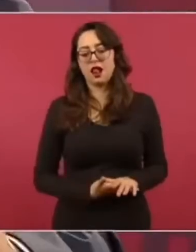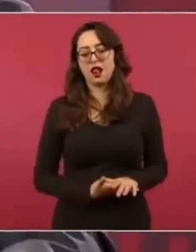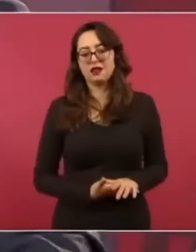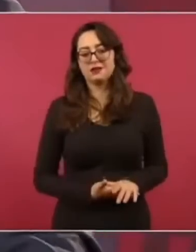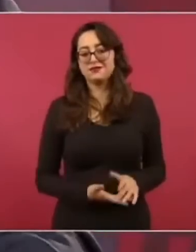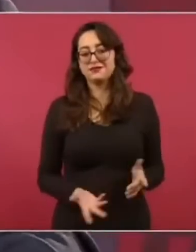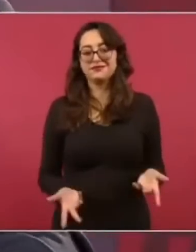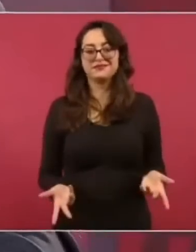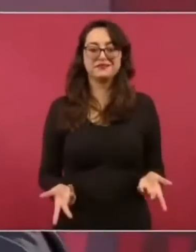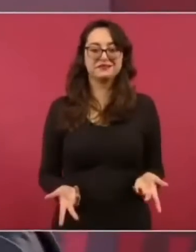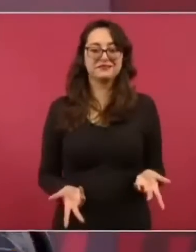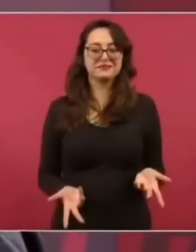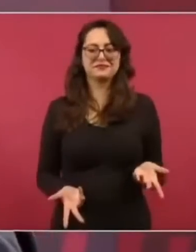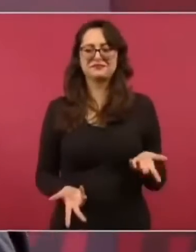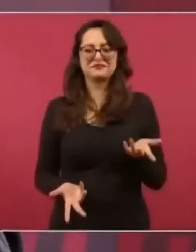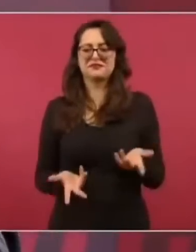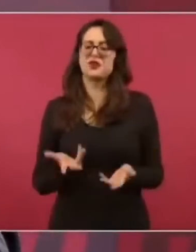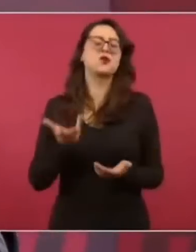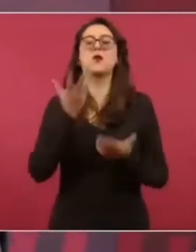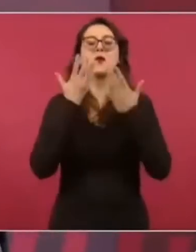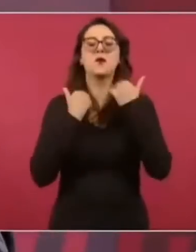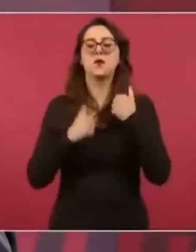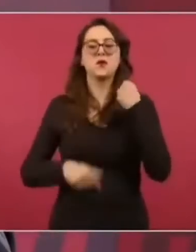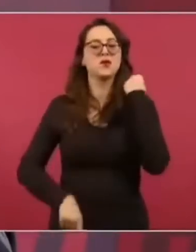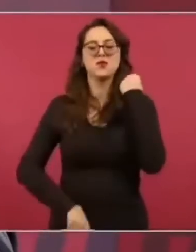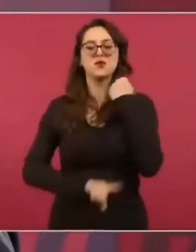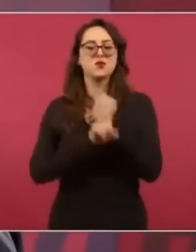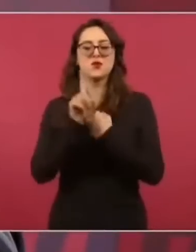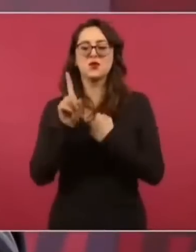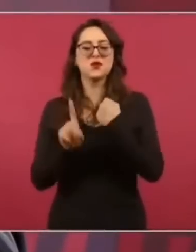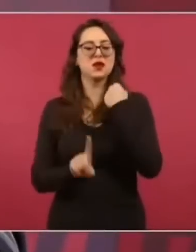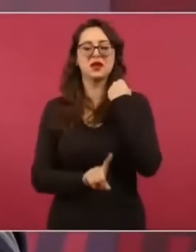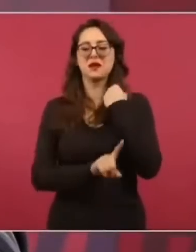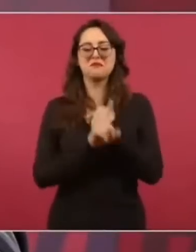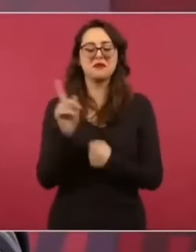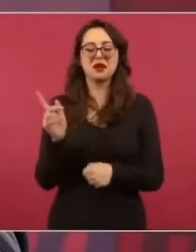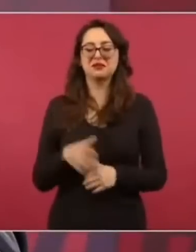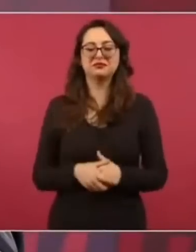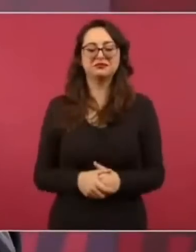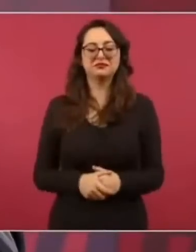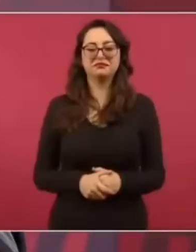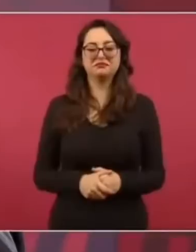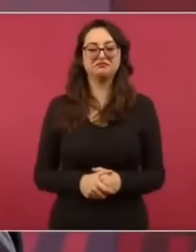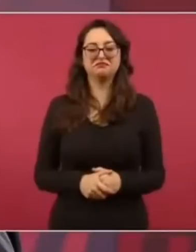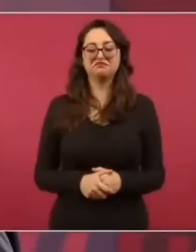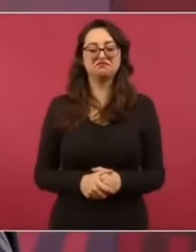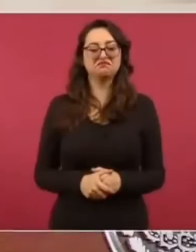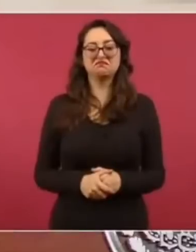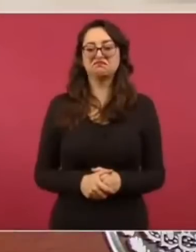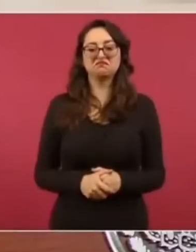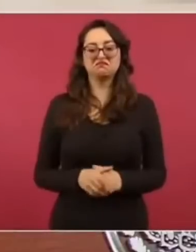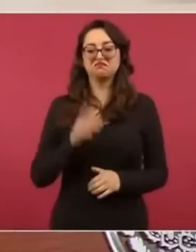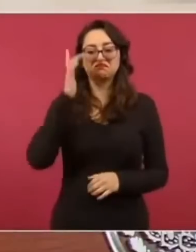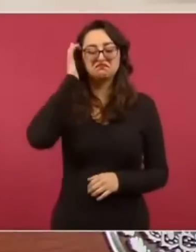se rebasó sin problema el tope de campaña. No hubo